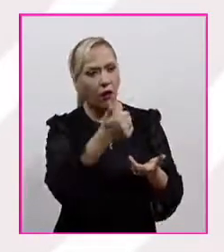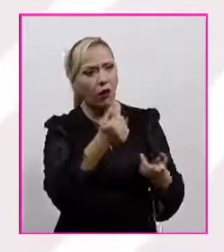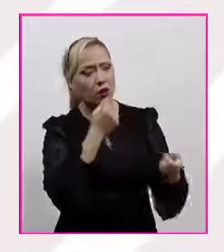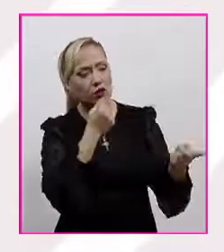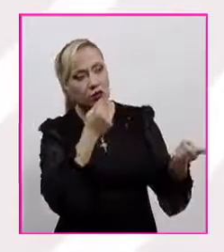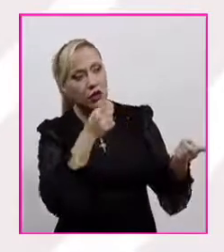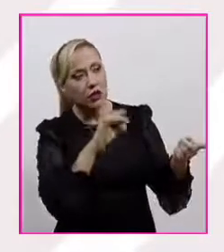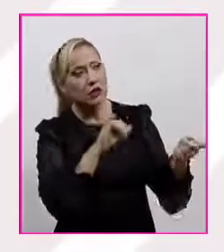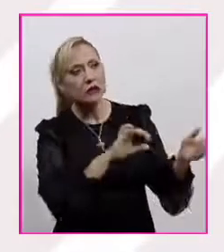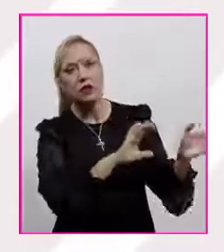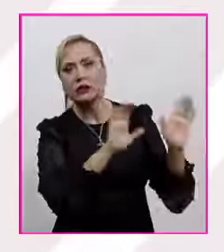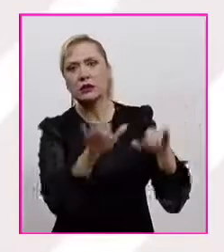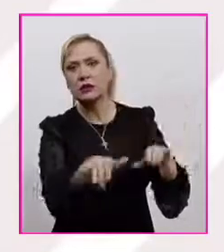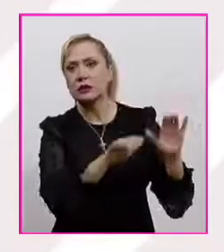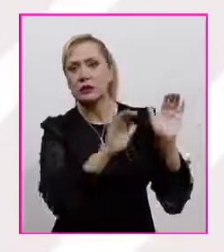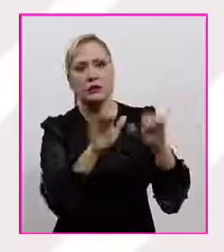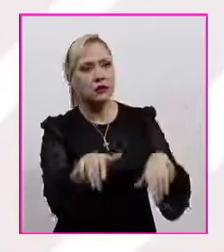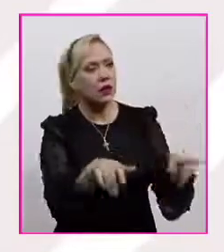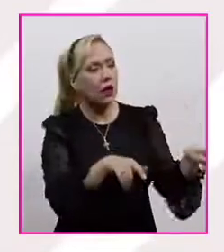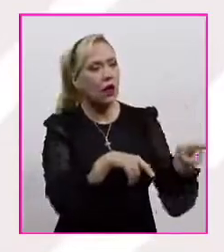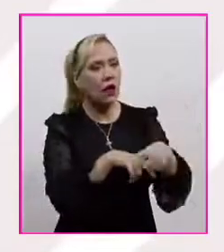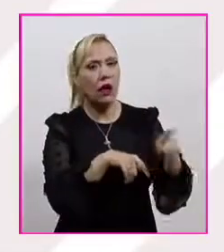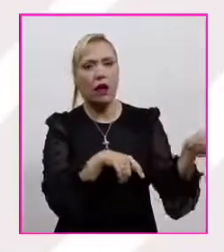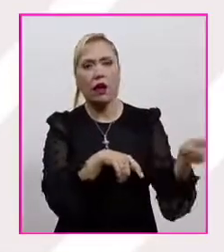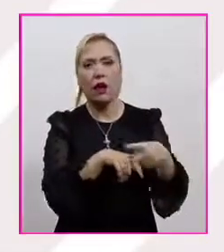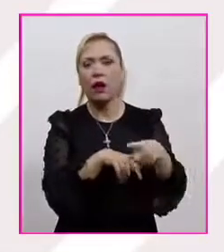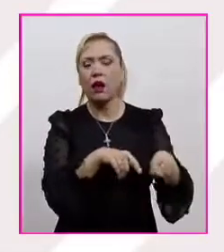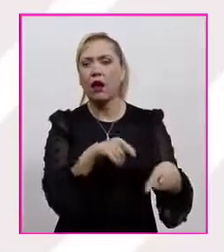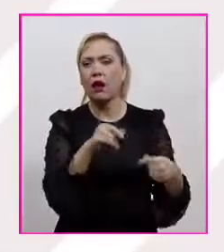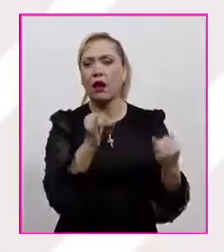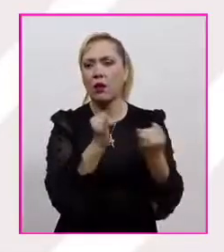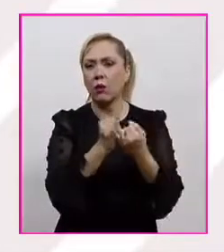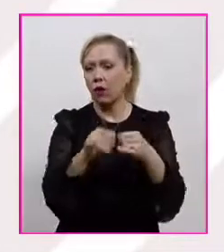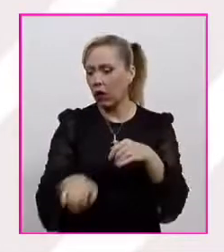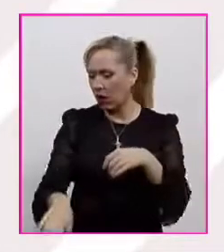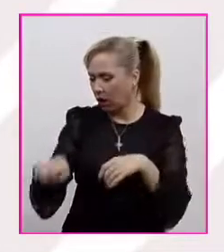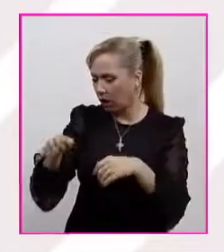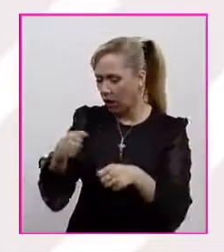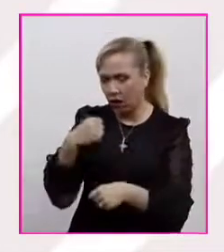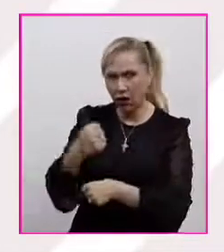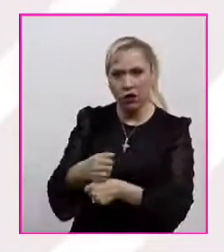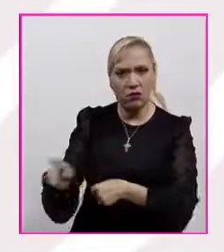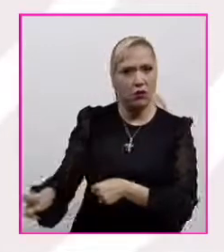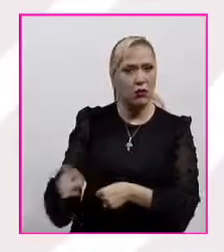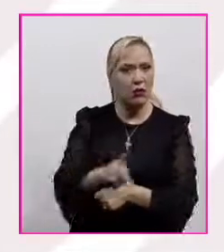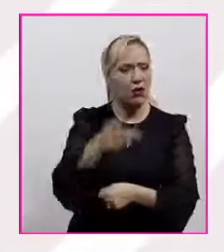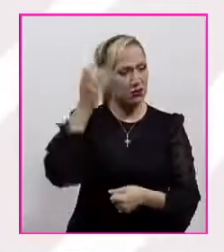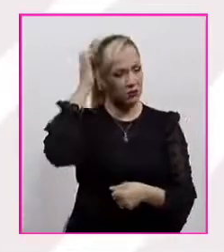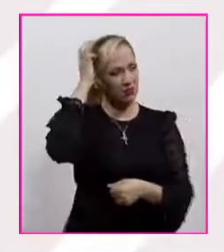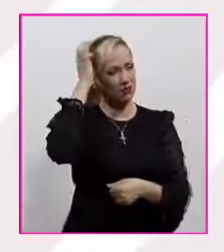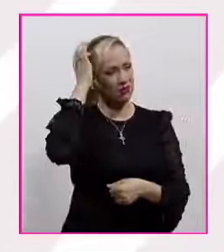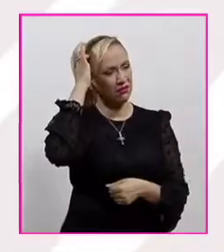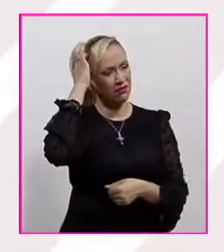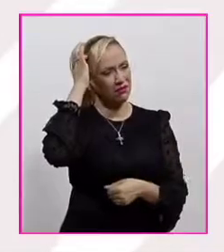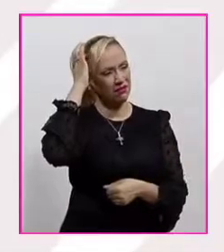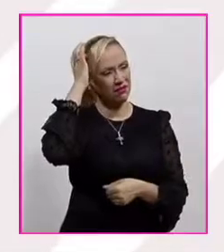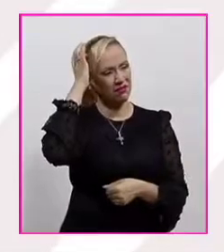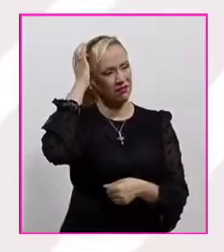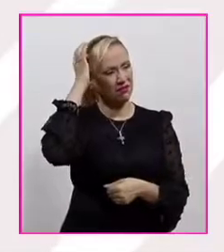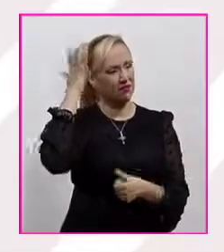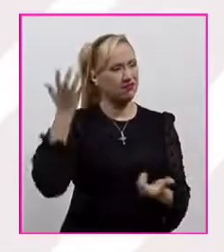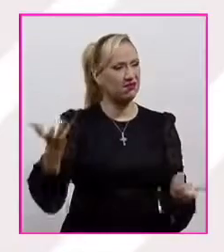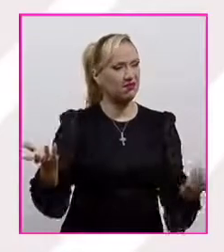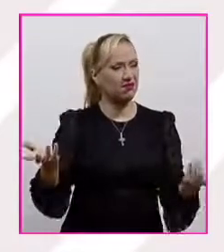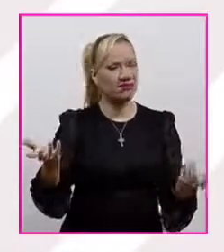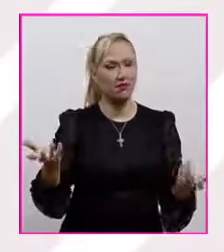niñas y niños sí se les estaba permitiendo inscribir y eran de las mismas edades. Cuando hicimos este acompañamiento, también pudimos